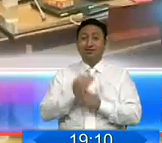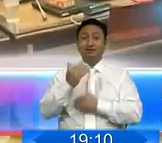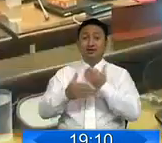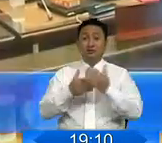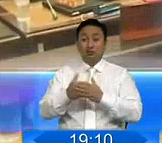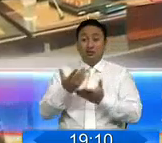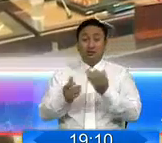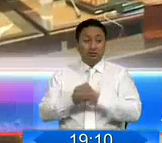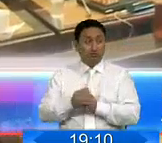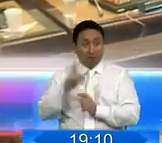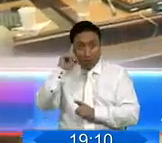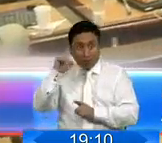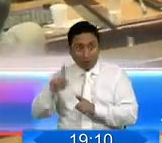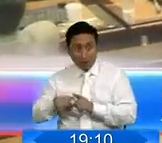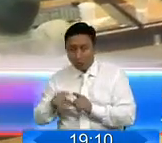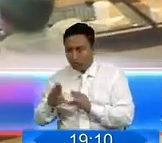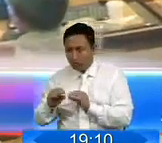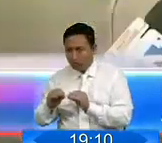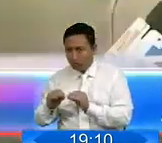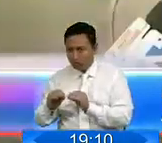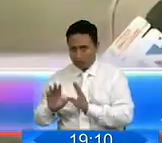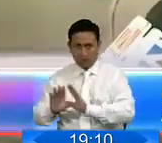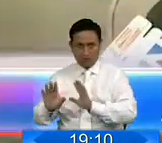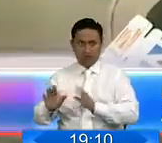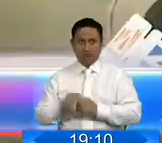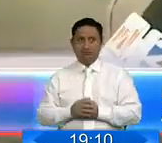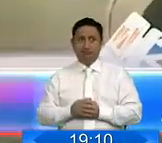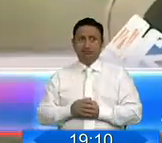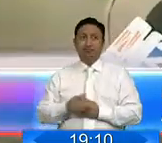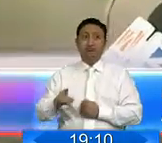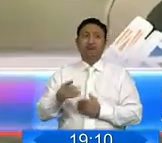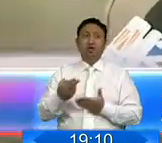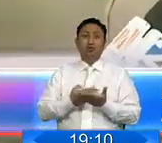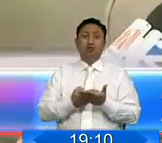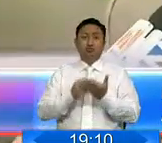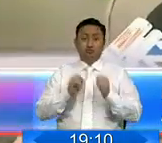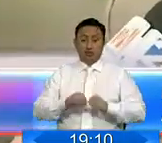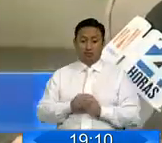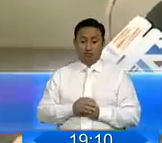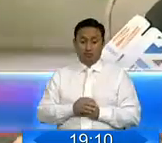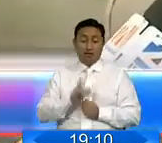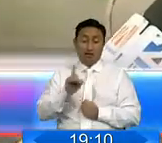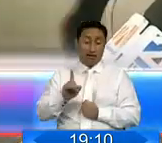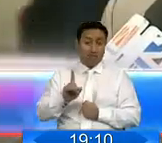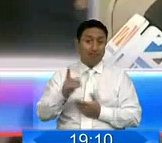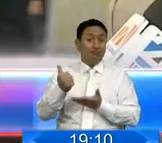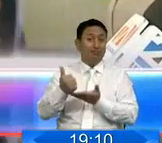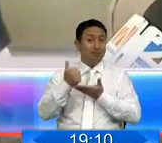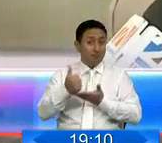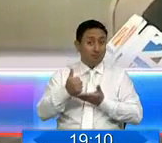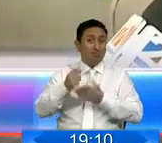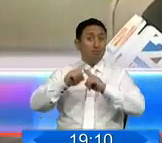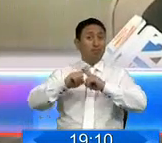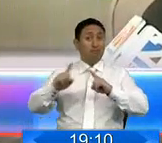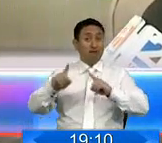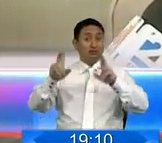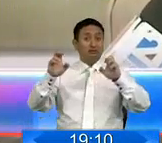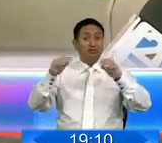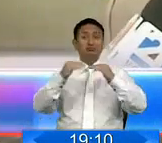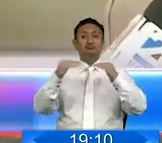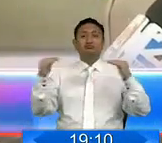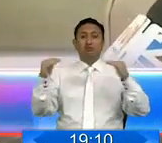torno a posibles acuerdos por debajo de la mesa. Esa reunión puede ser beneficiosa siempre y cuando hablemos de